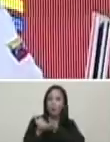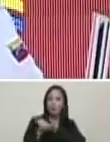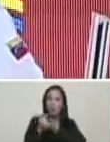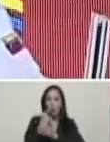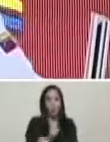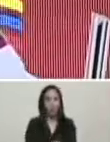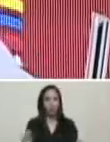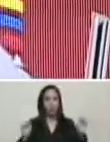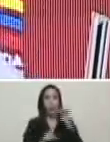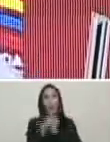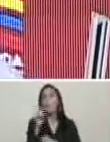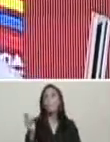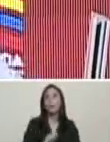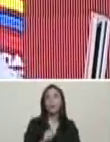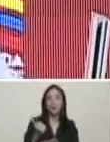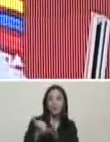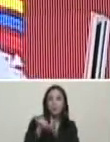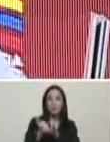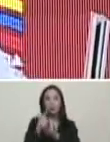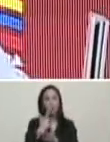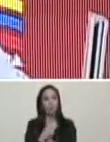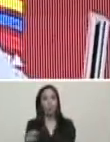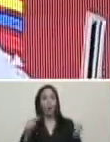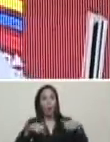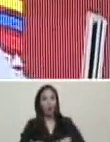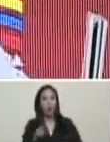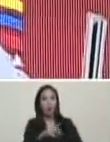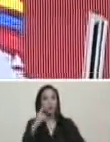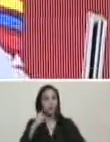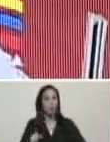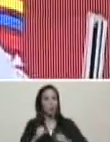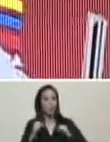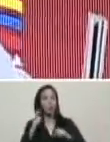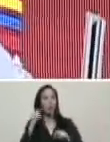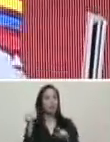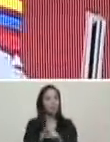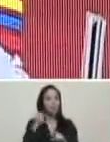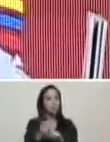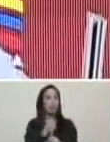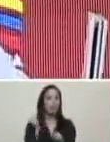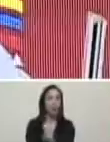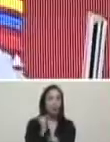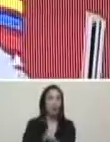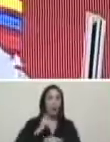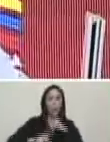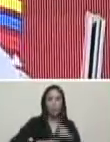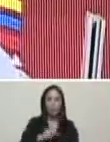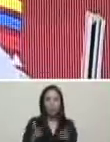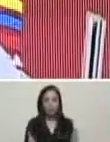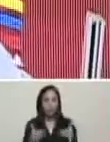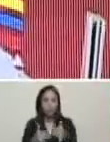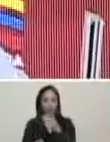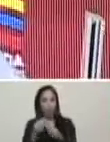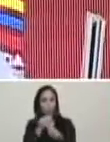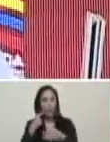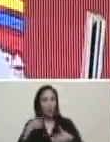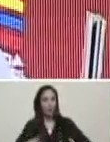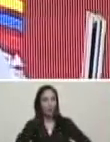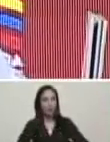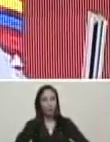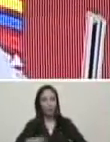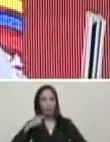vivir un solo mes de las migajas. No, Venezuela va a vivir de su trabajo, de su producción, de los CLAC, de su esfuerzo